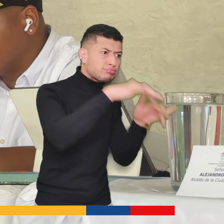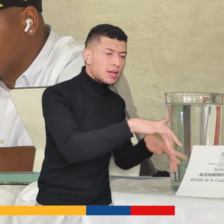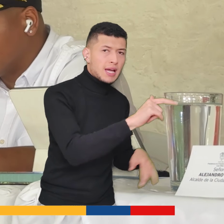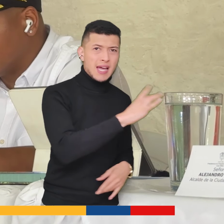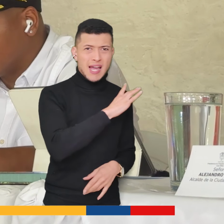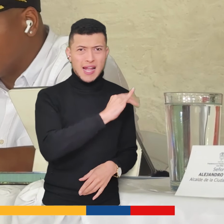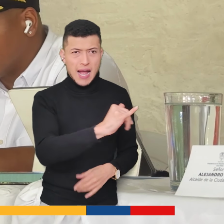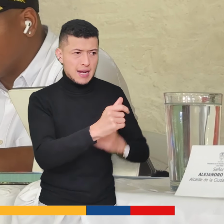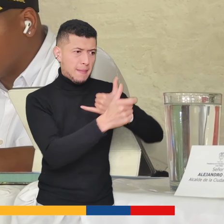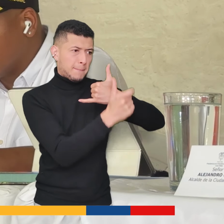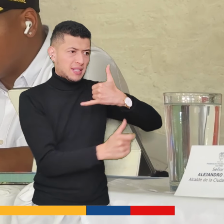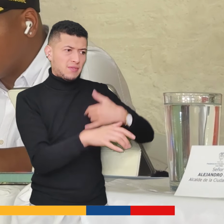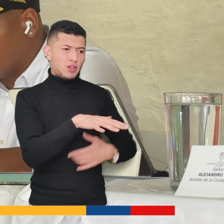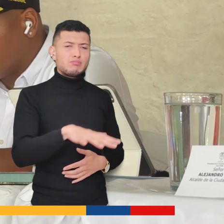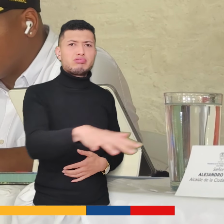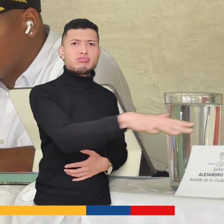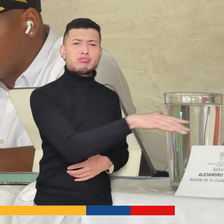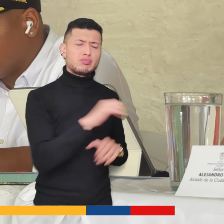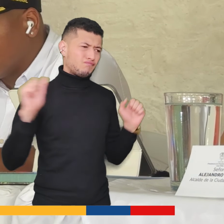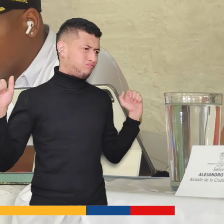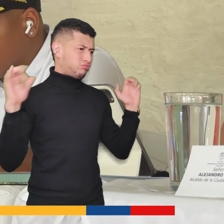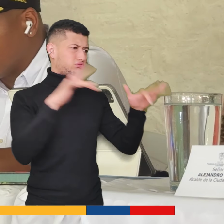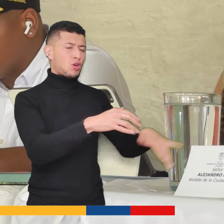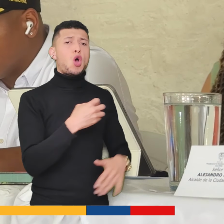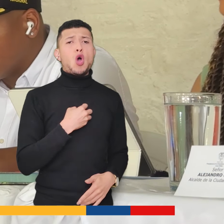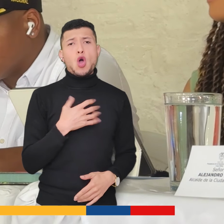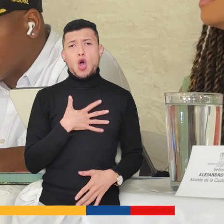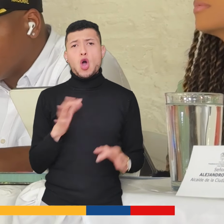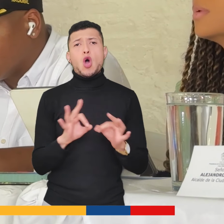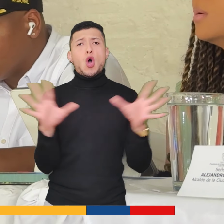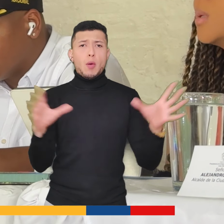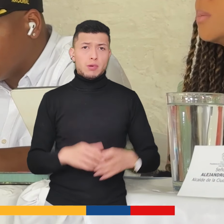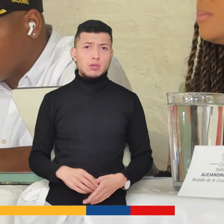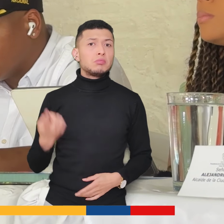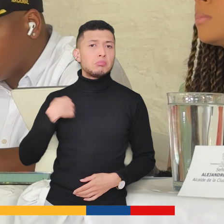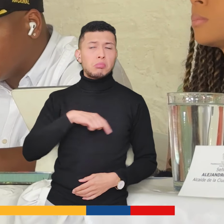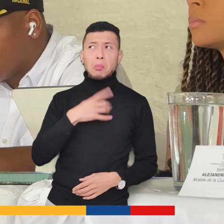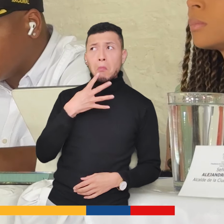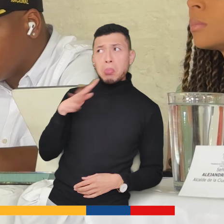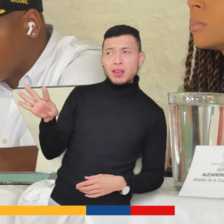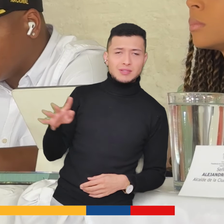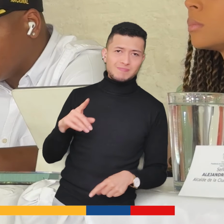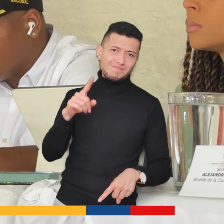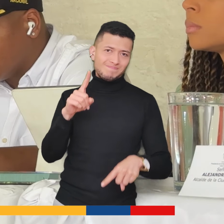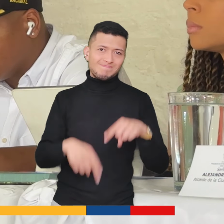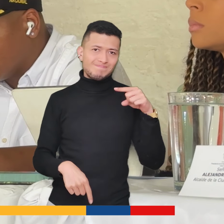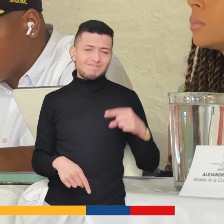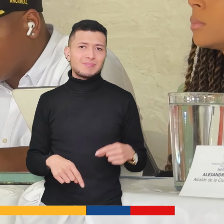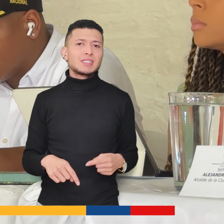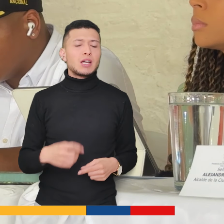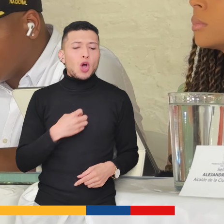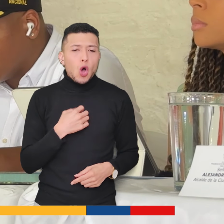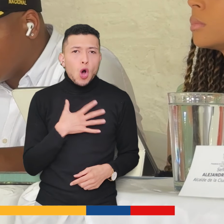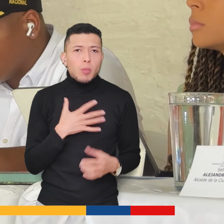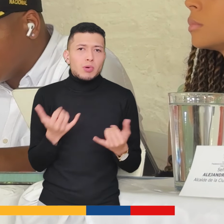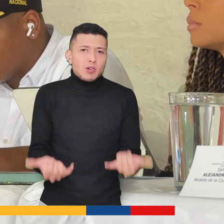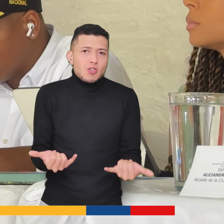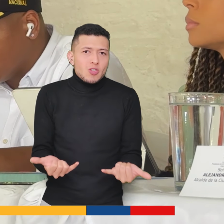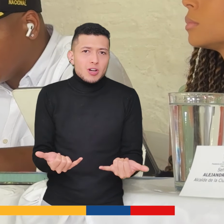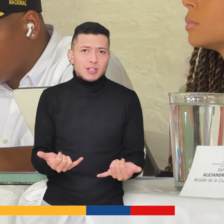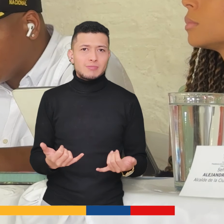al Pacífico, y es una oportunidad que no podemos desperdiciar, es una